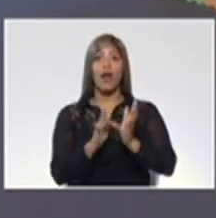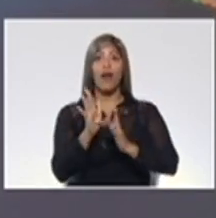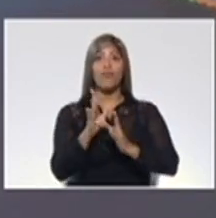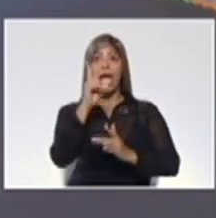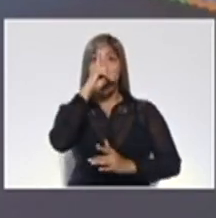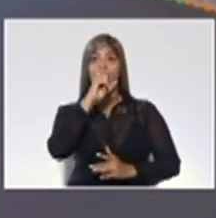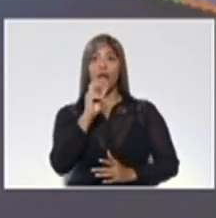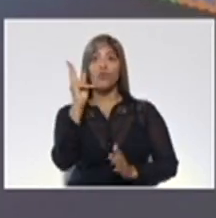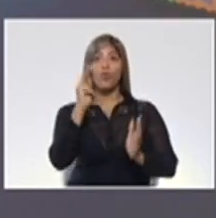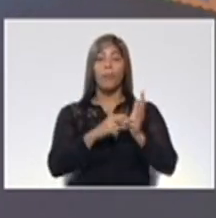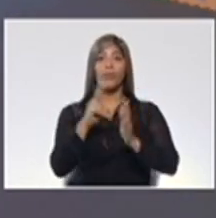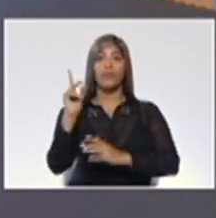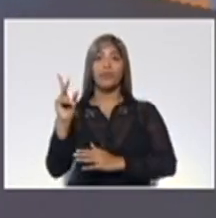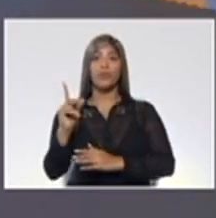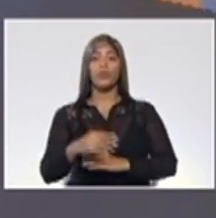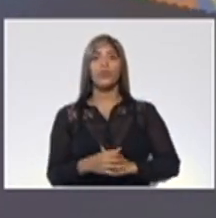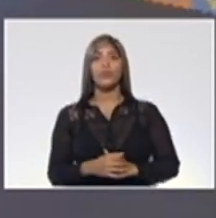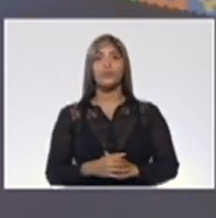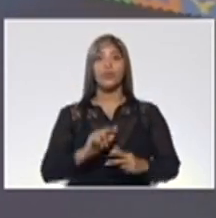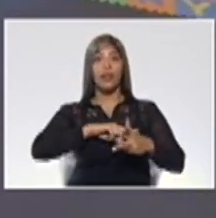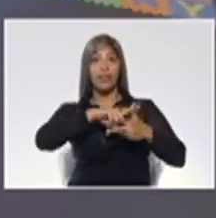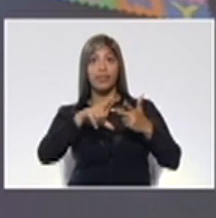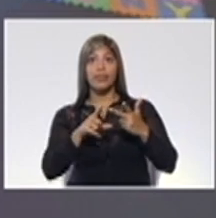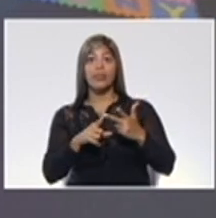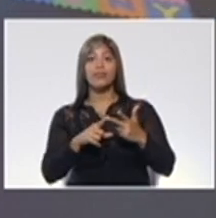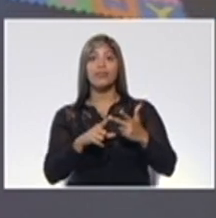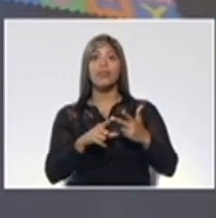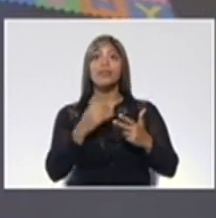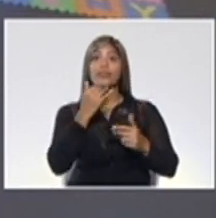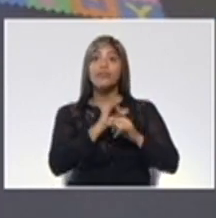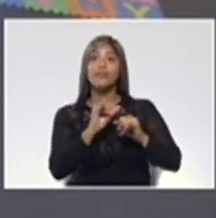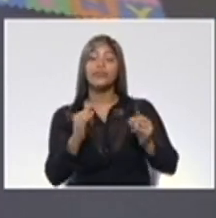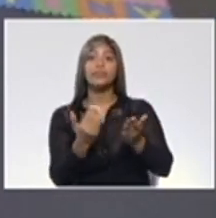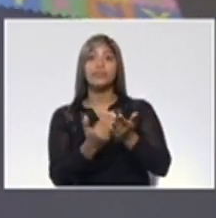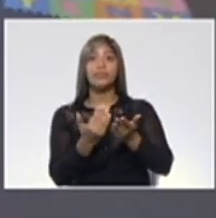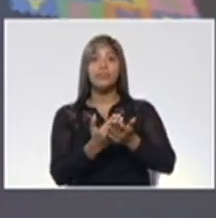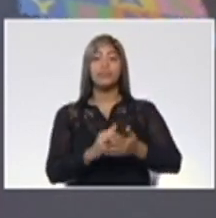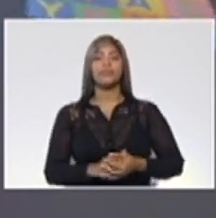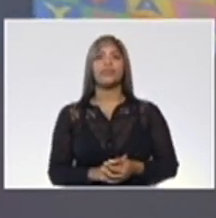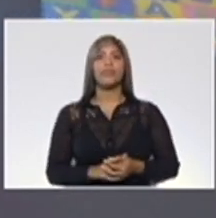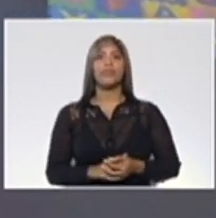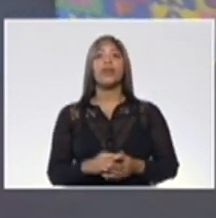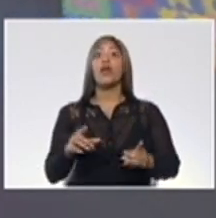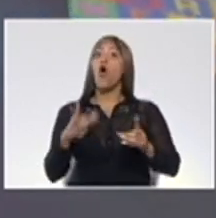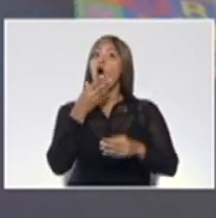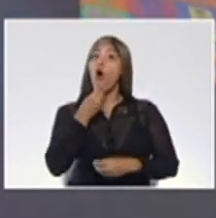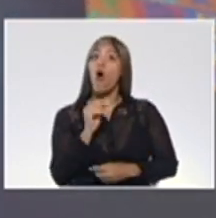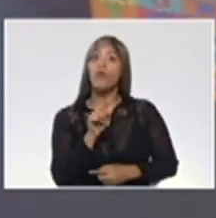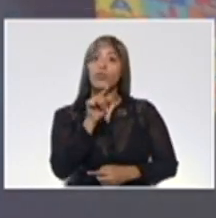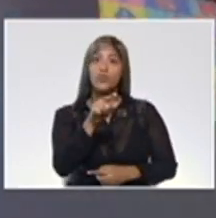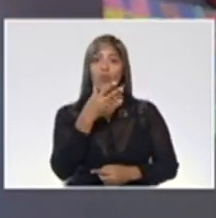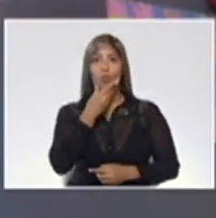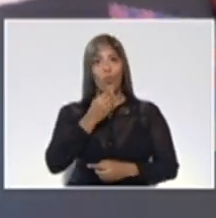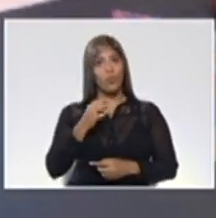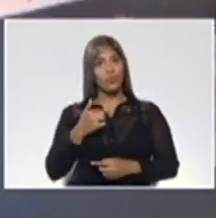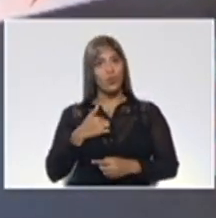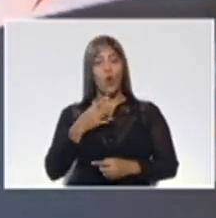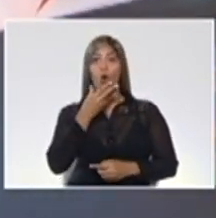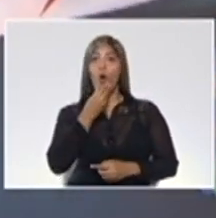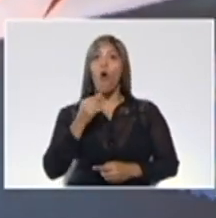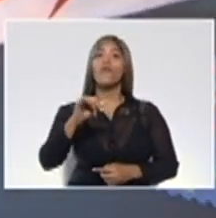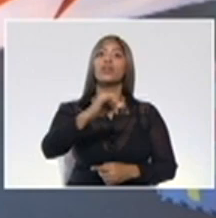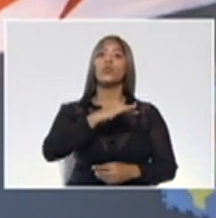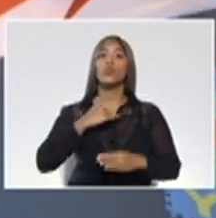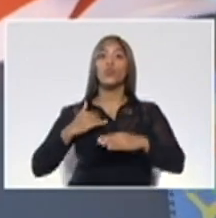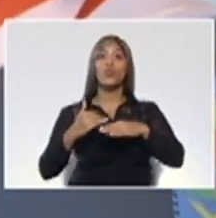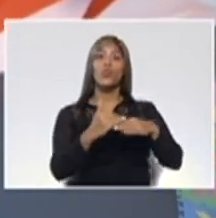del año 2021, tercer momento pedagógico en donde nos encontramos con jóvenes como tú, jóvenes como yo,